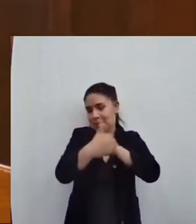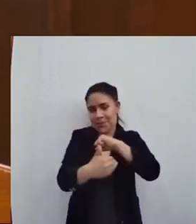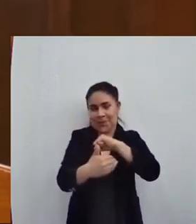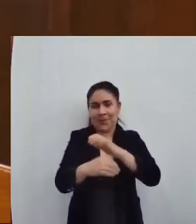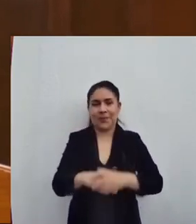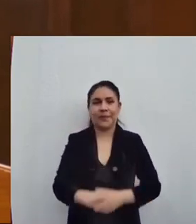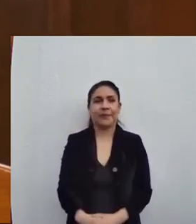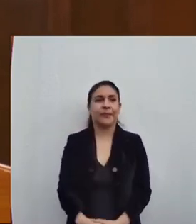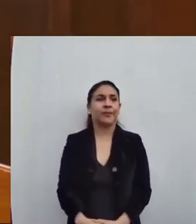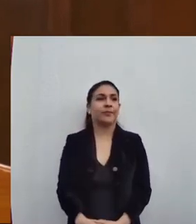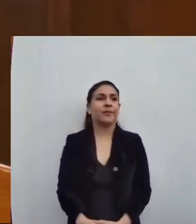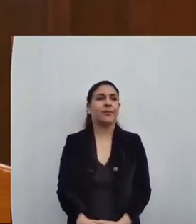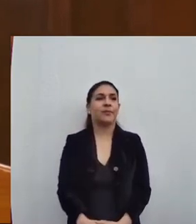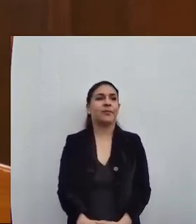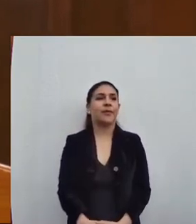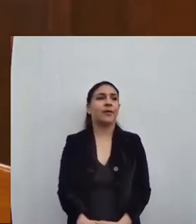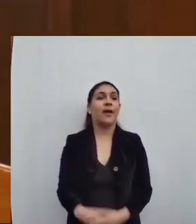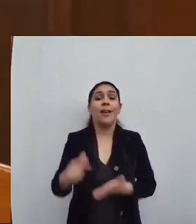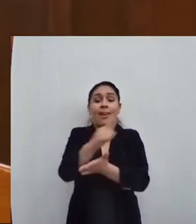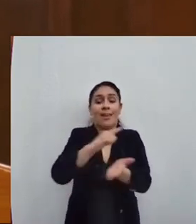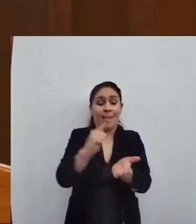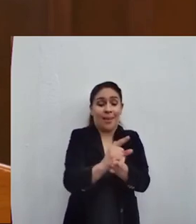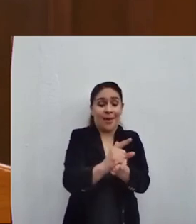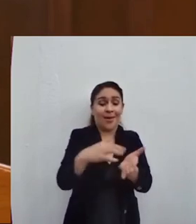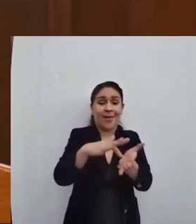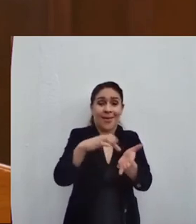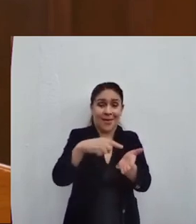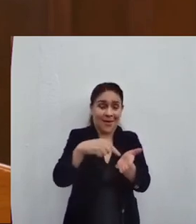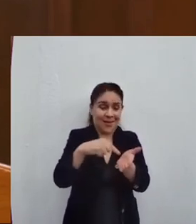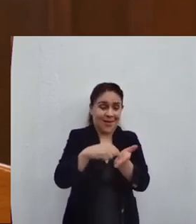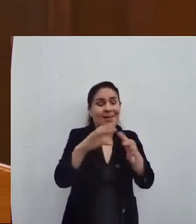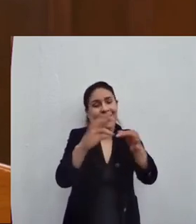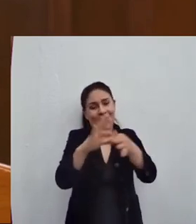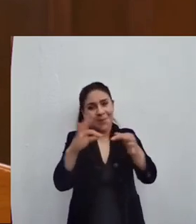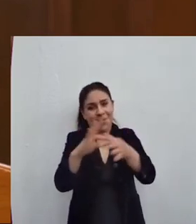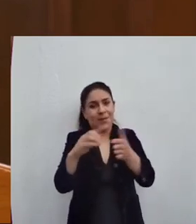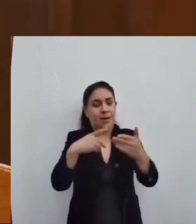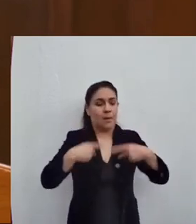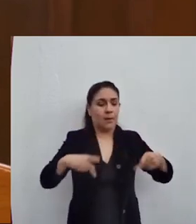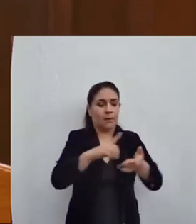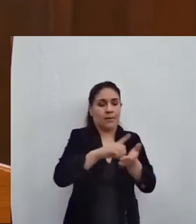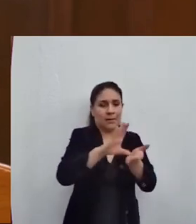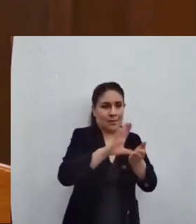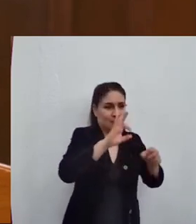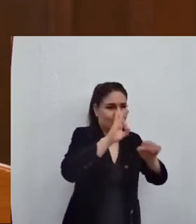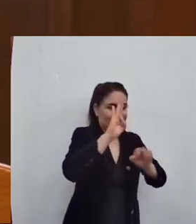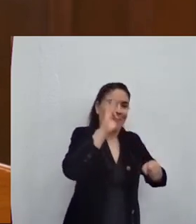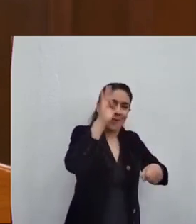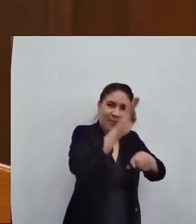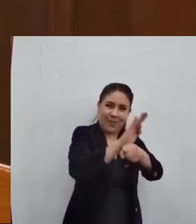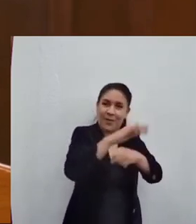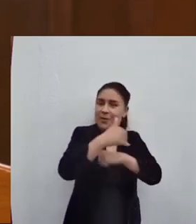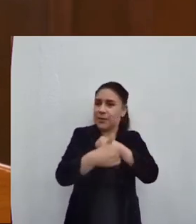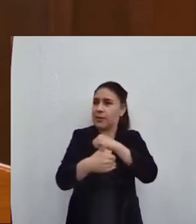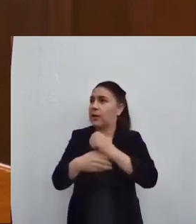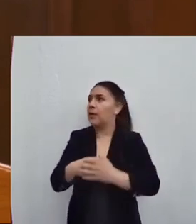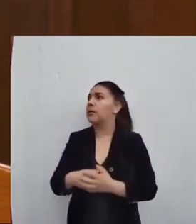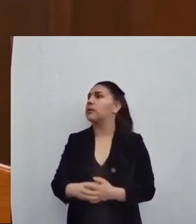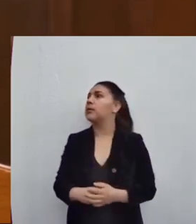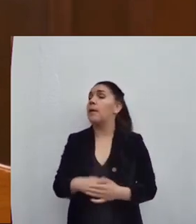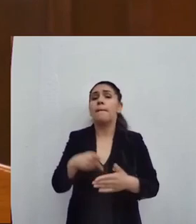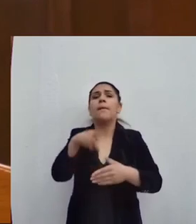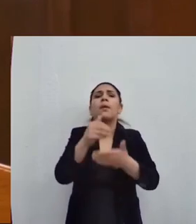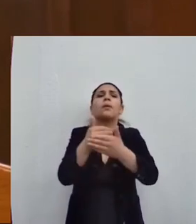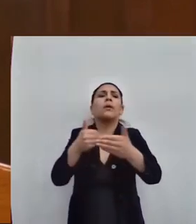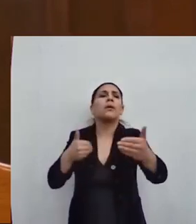ley para la inclusión de las personas en situación de discapacidad en el Estado de México. No sin antes solicitarle de manera